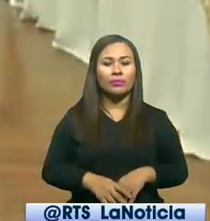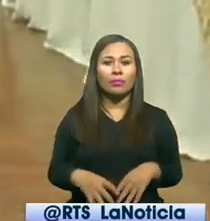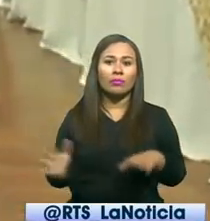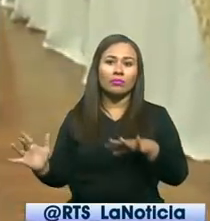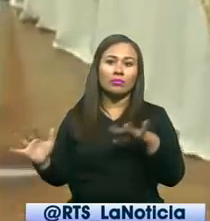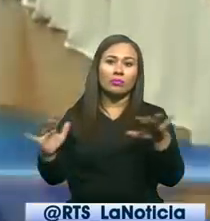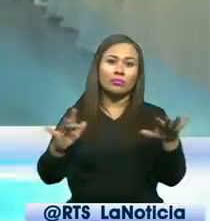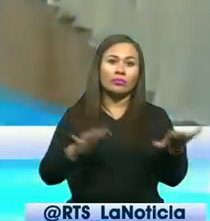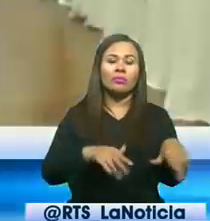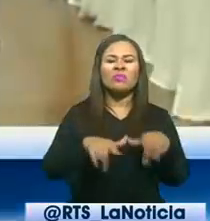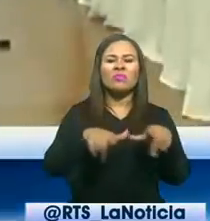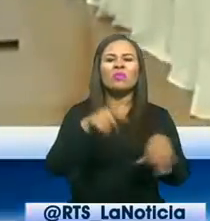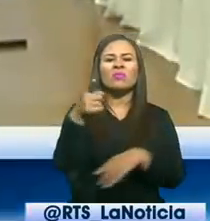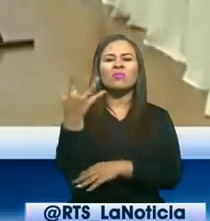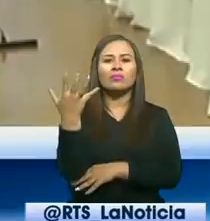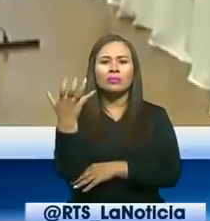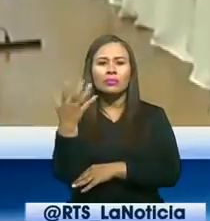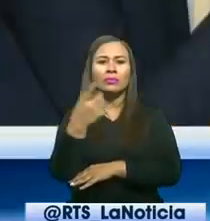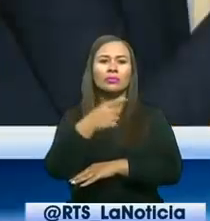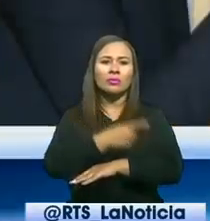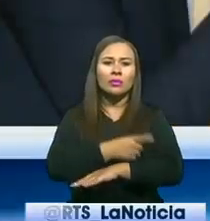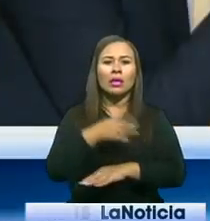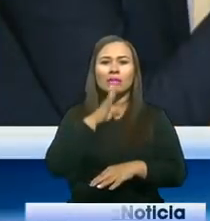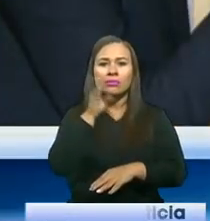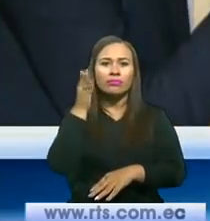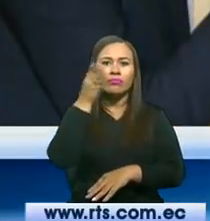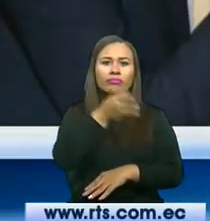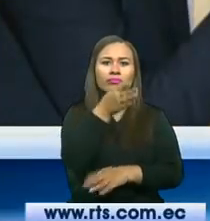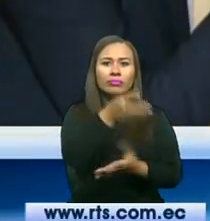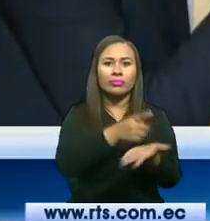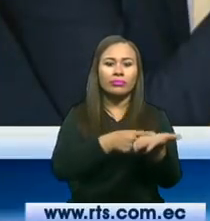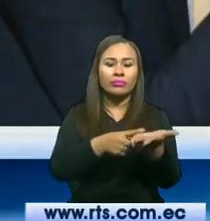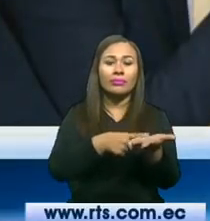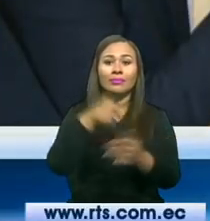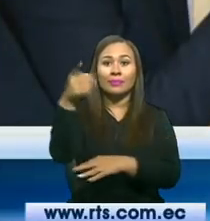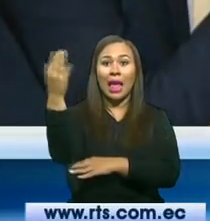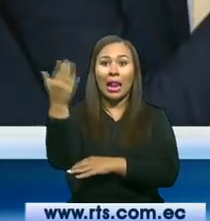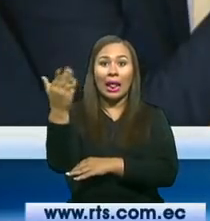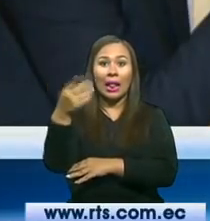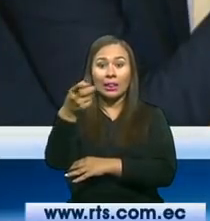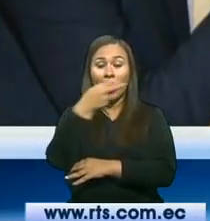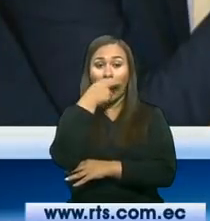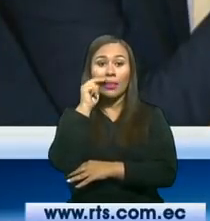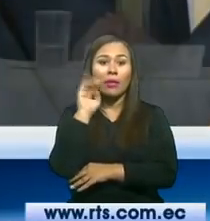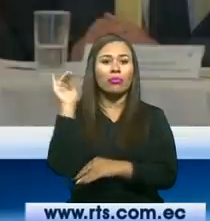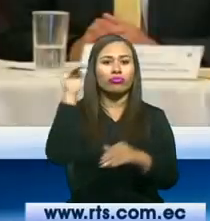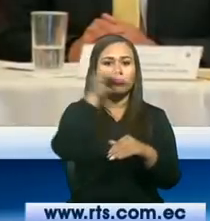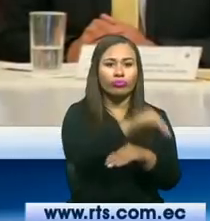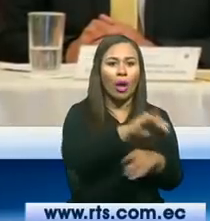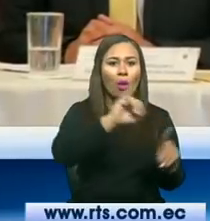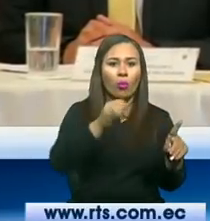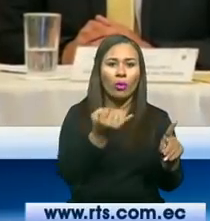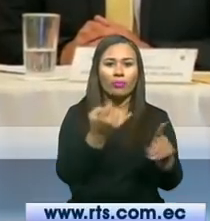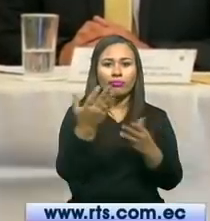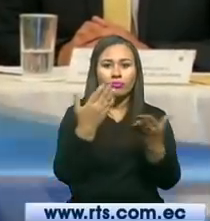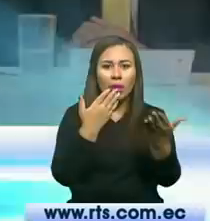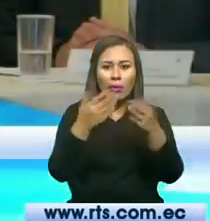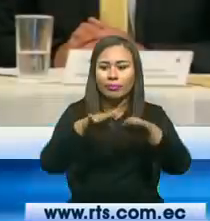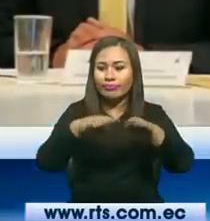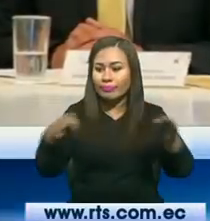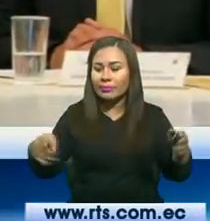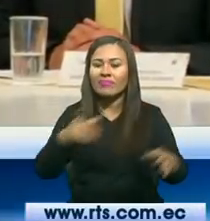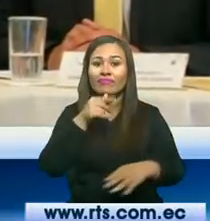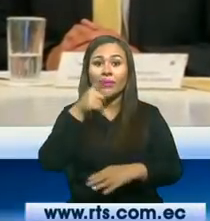seguridad que la realizan cada 15 días, se sumó ese jueves el alcalde de Guayaquil, Jaime Nebot, que compartió la mesa con autoridades como